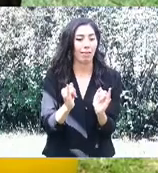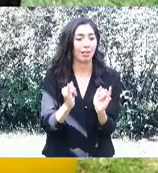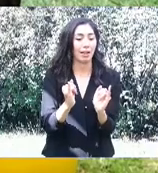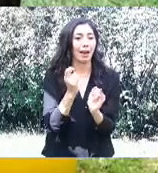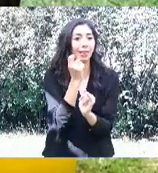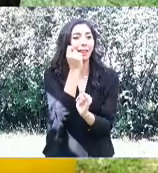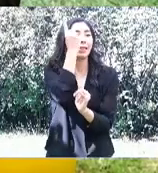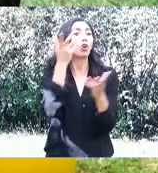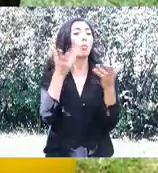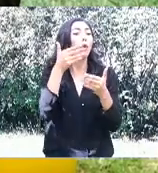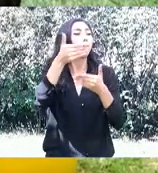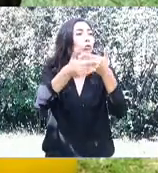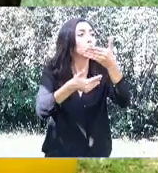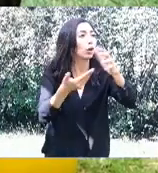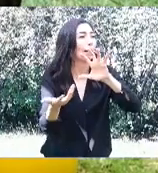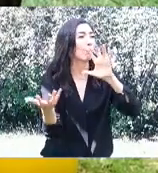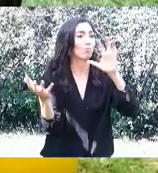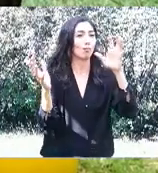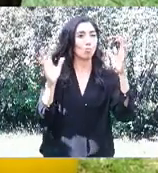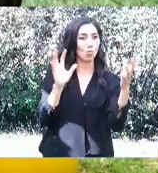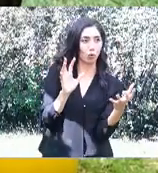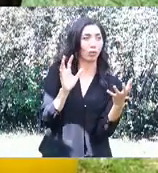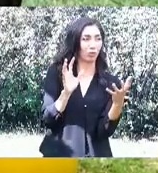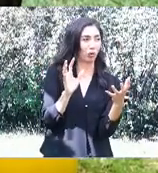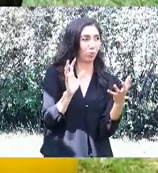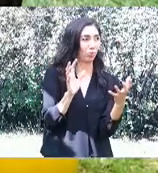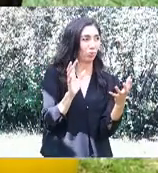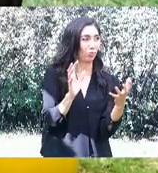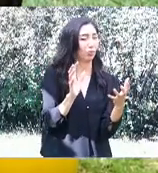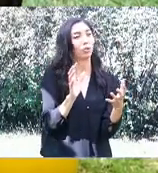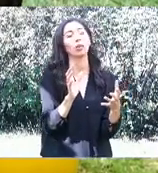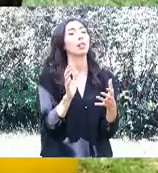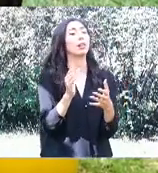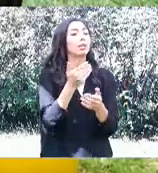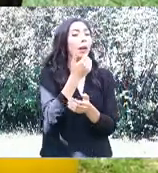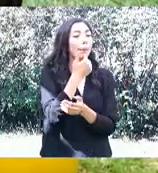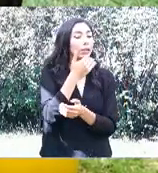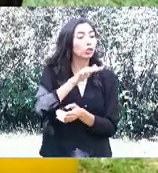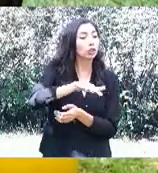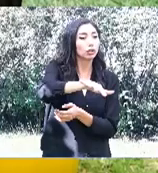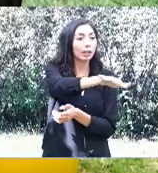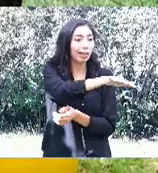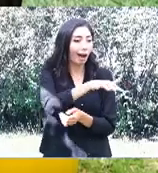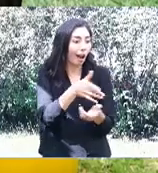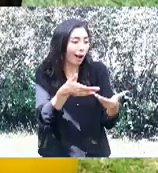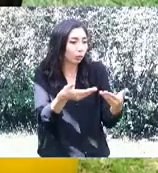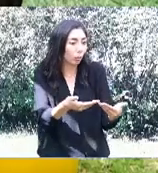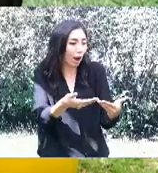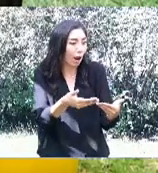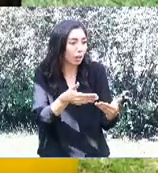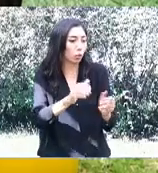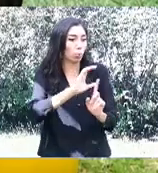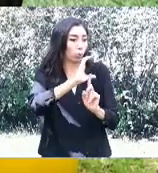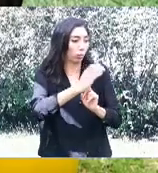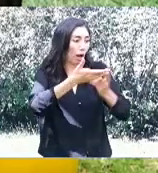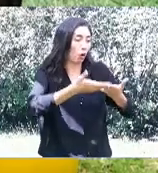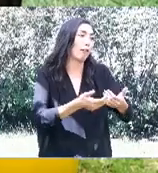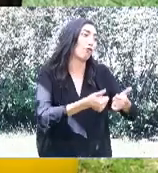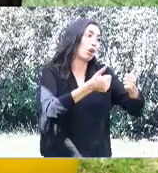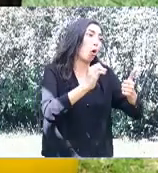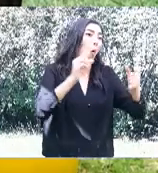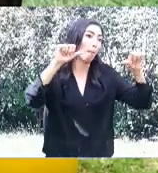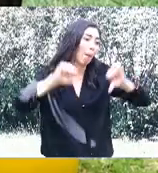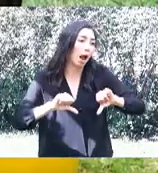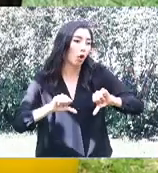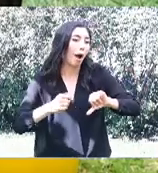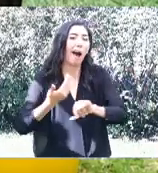de entender eh todos estos vestigios de lo que nos fueron formando como como las sociedades que somos con como las culturas que somos buenos y malos